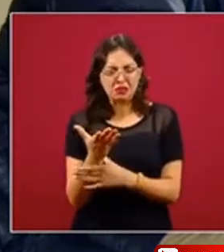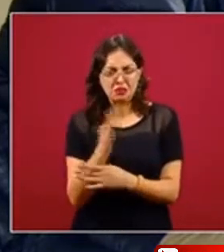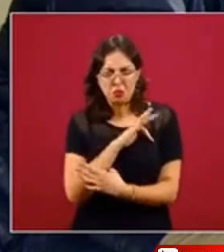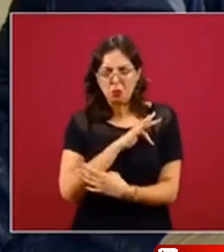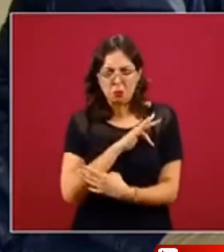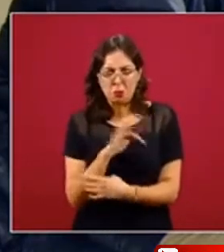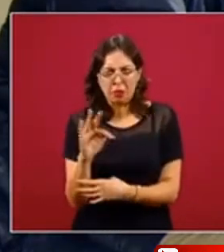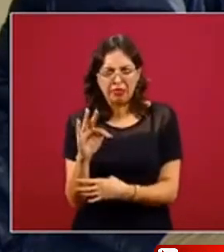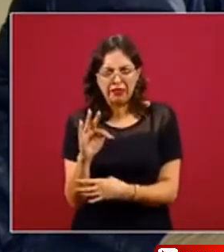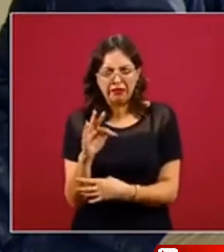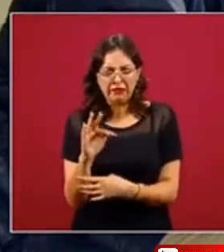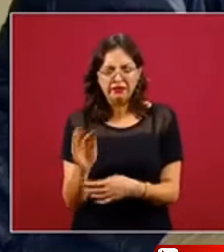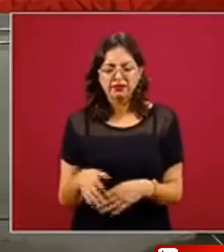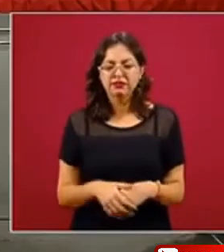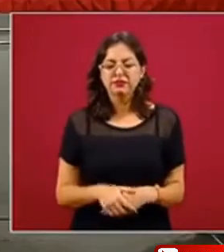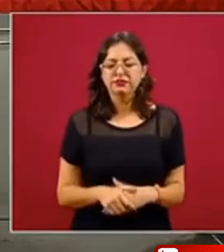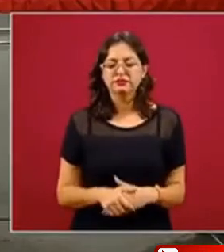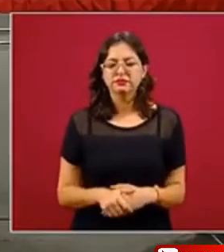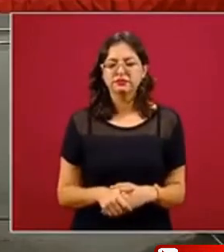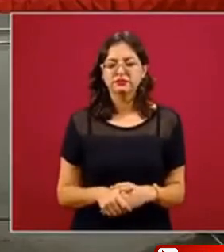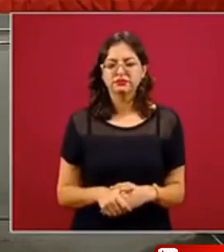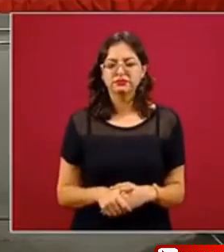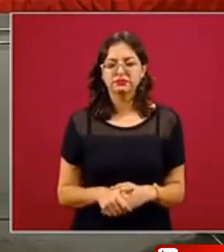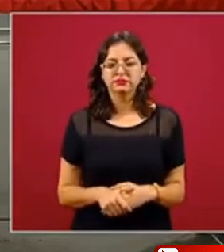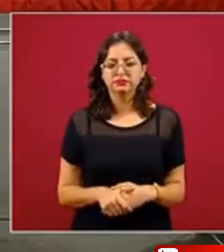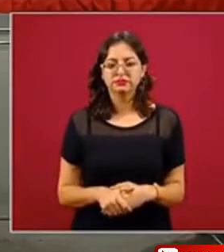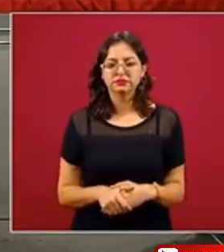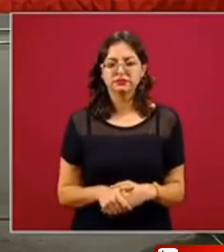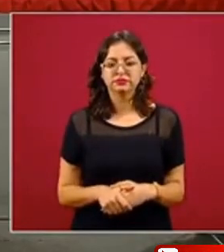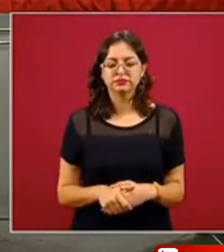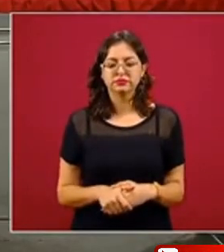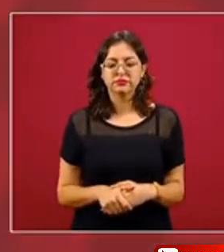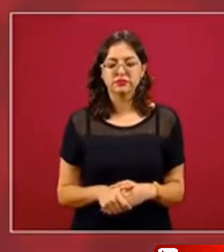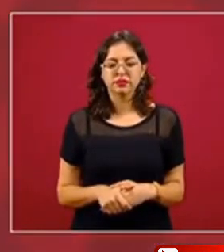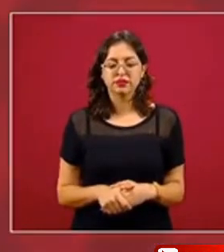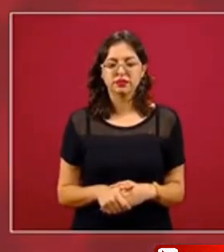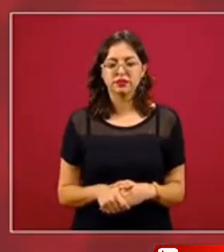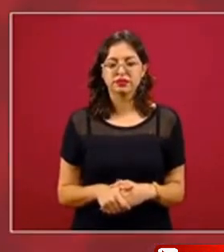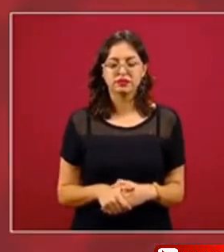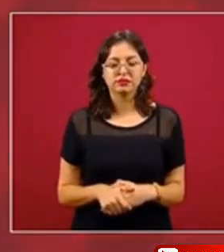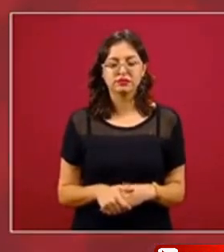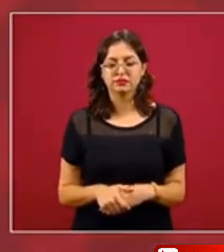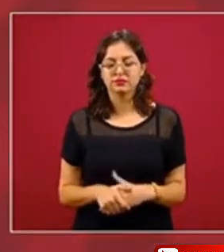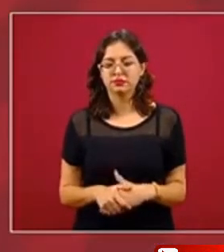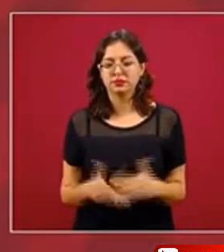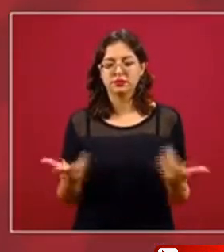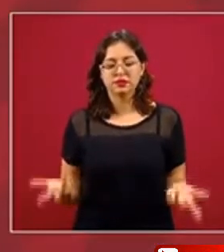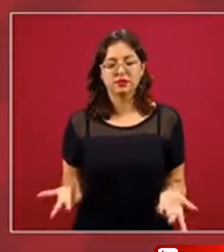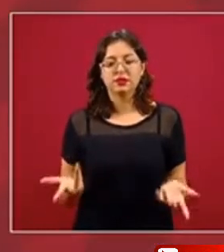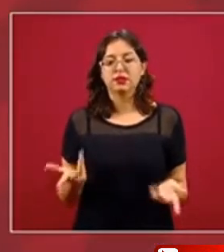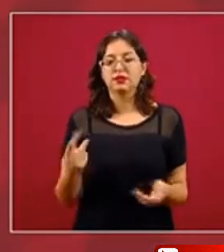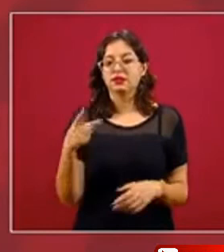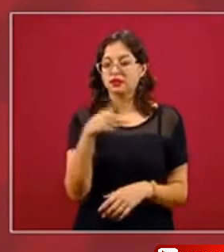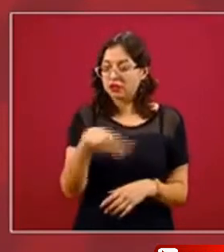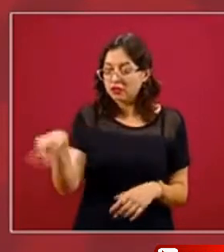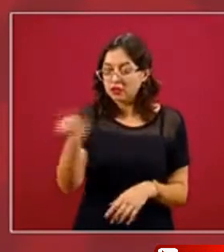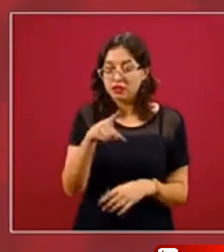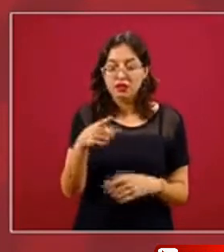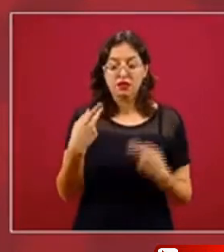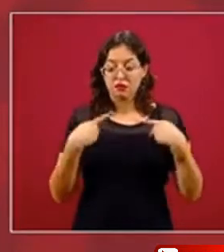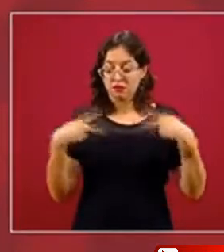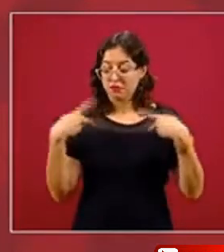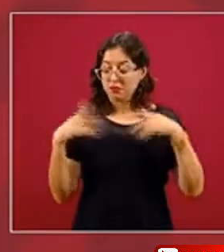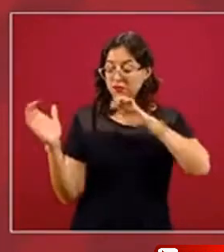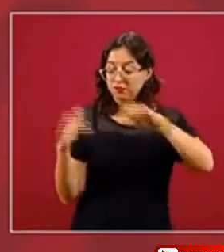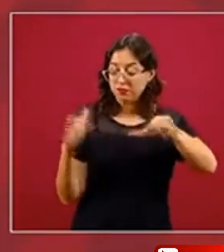de haberse curado. Gracias. Muchas gracias, Fernanda. Sobre el reclutamiento del personal de salud y este nuevo